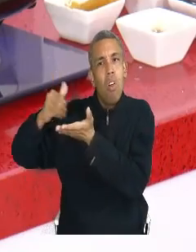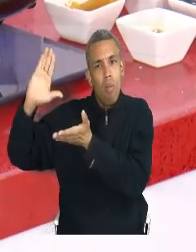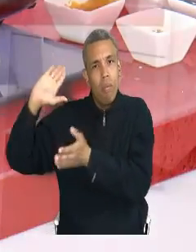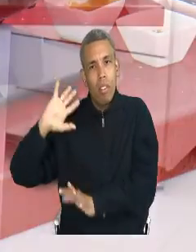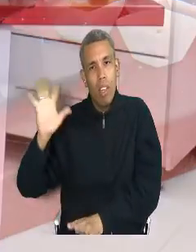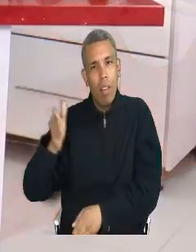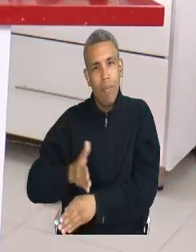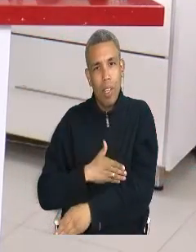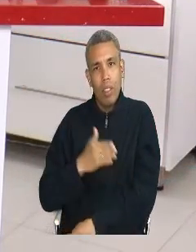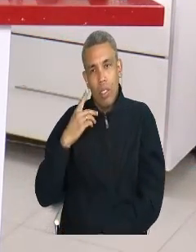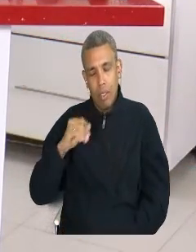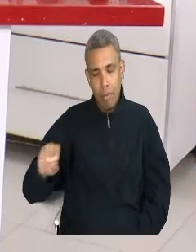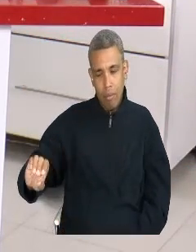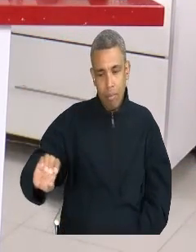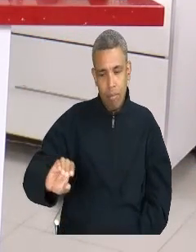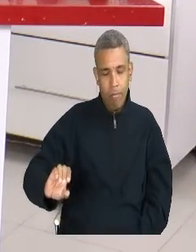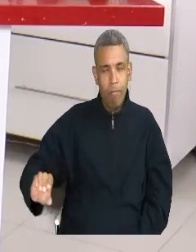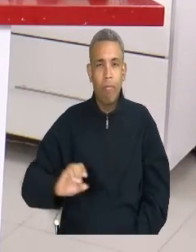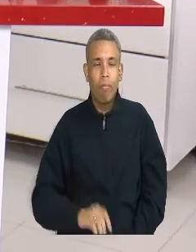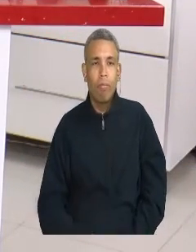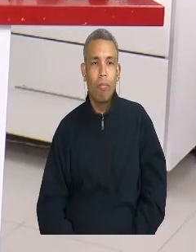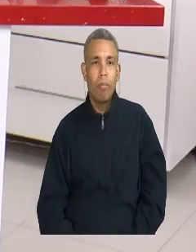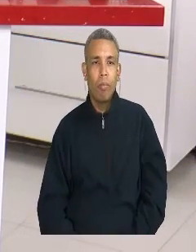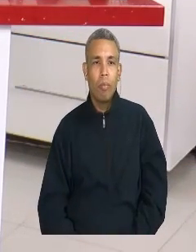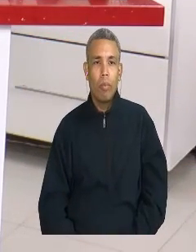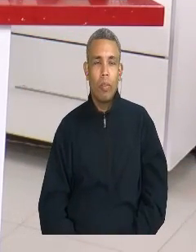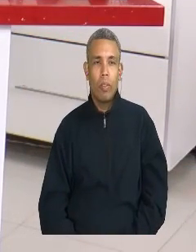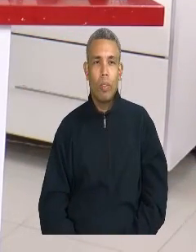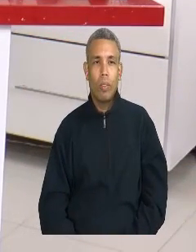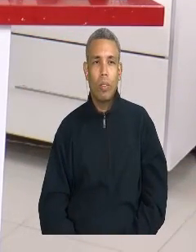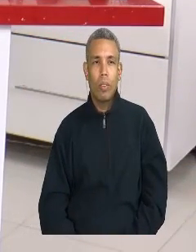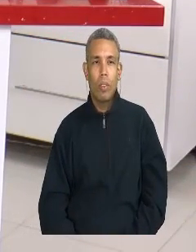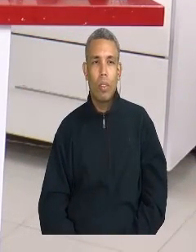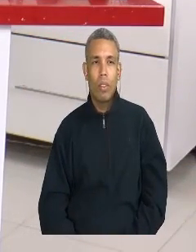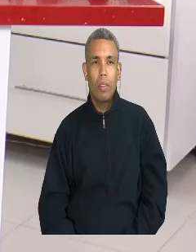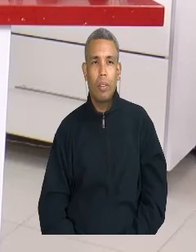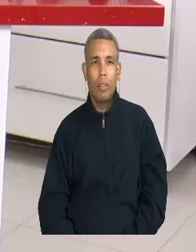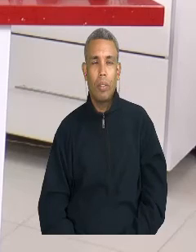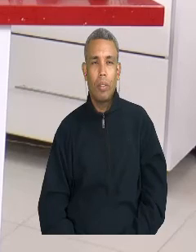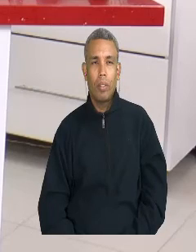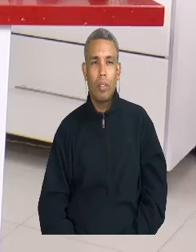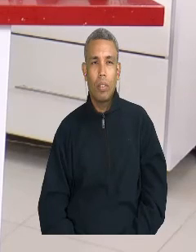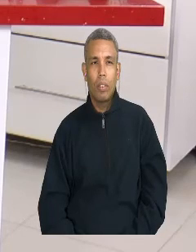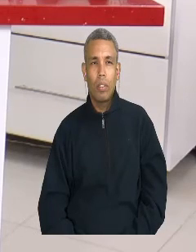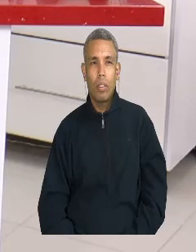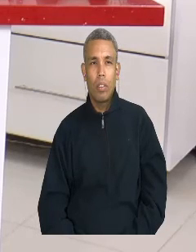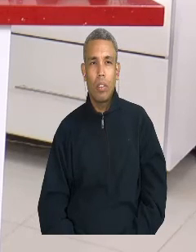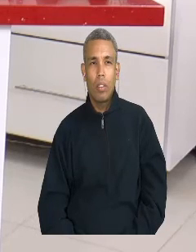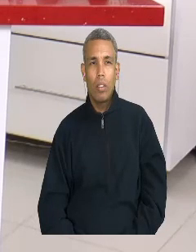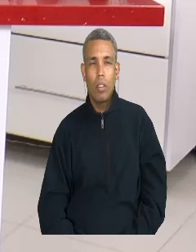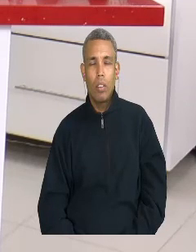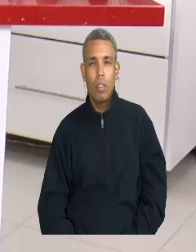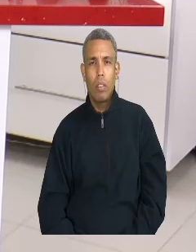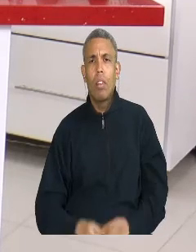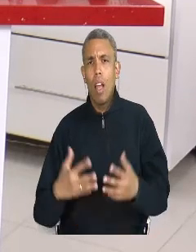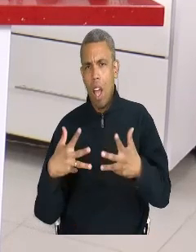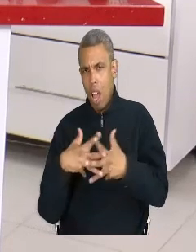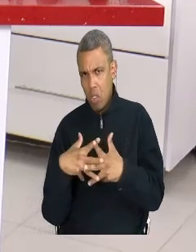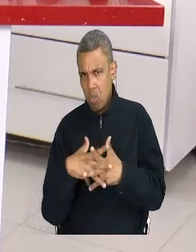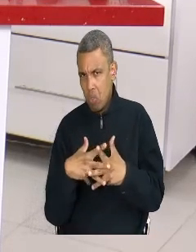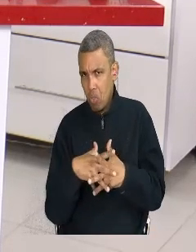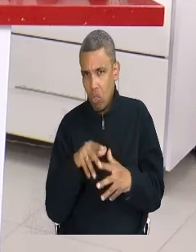preparación hecha y es un arroz compuesto, el arroz ya tiene su cantidad de sal necesaria. Es como hacer